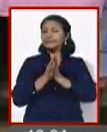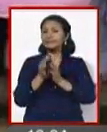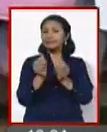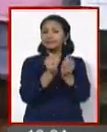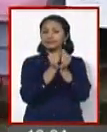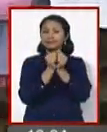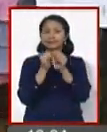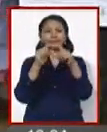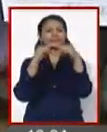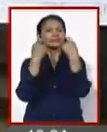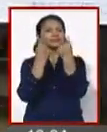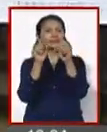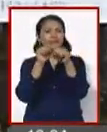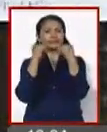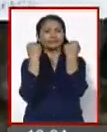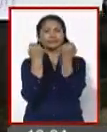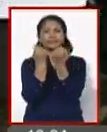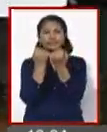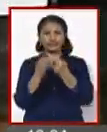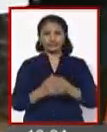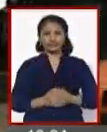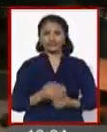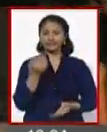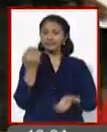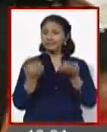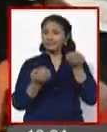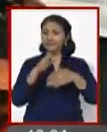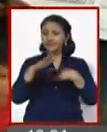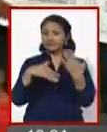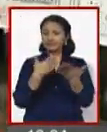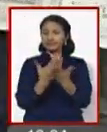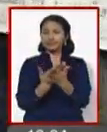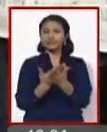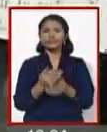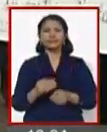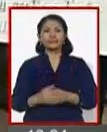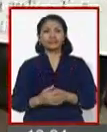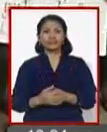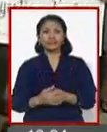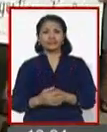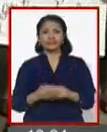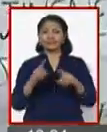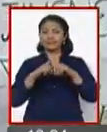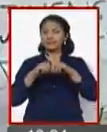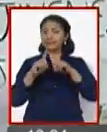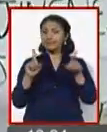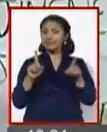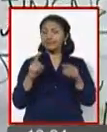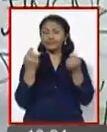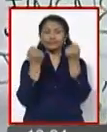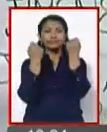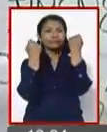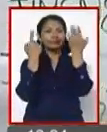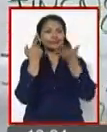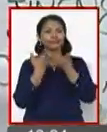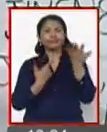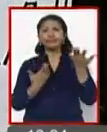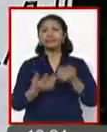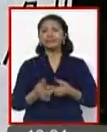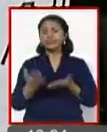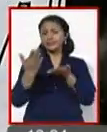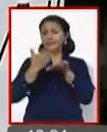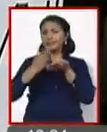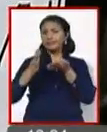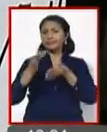juntamente con las organizaciones sociales se haga evaluación a todo el órgano judicial pero sin embargo ahora nos sorprendemos de que hacen